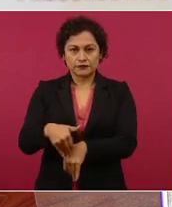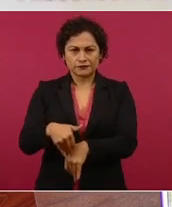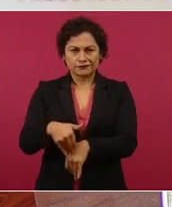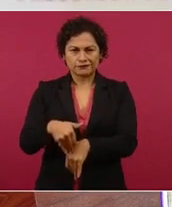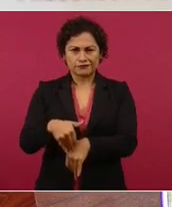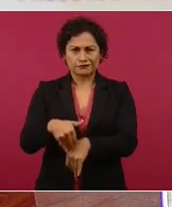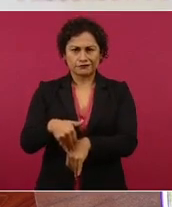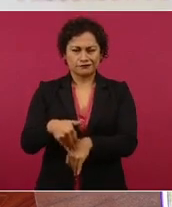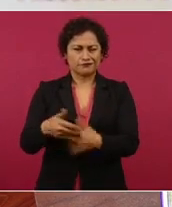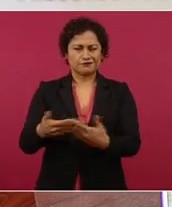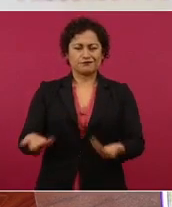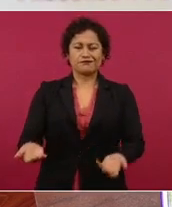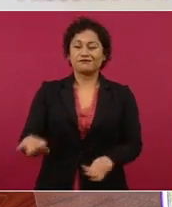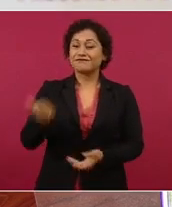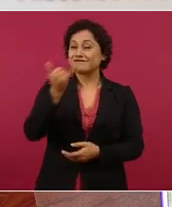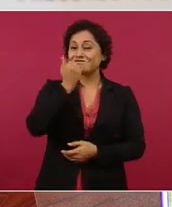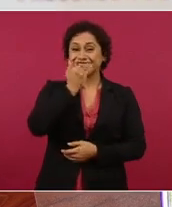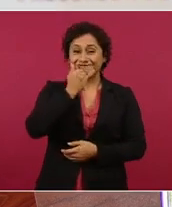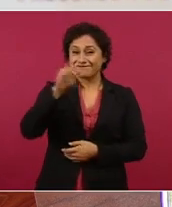¿De acuerdo? No.